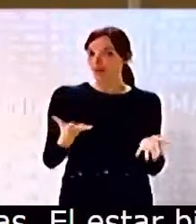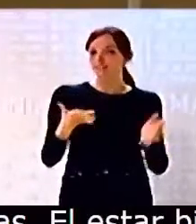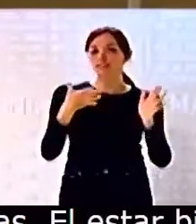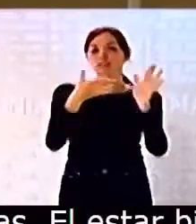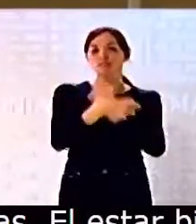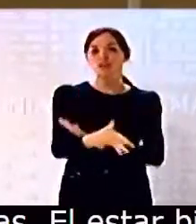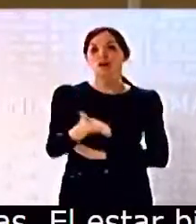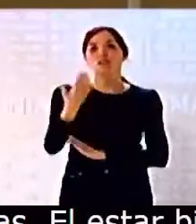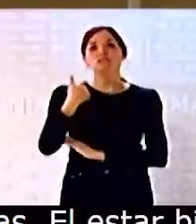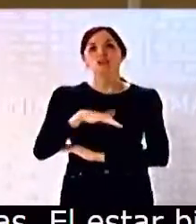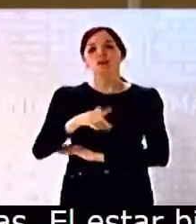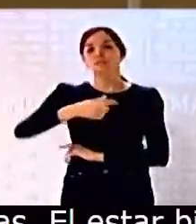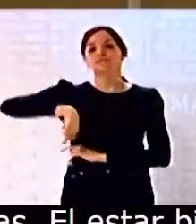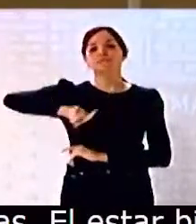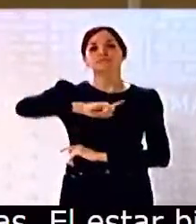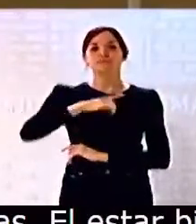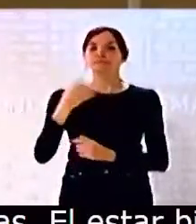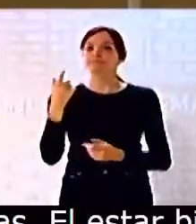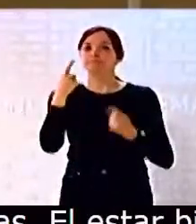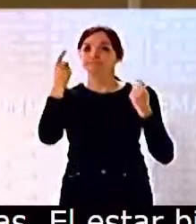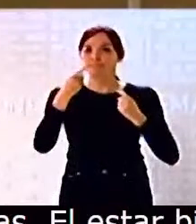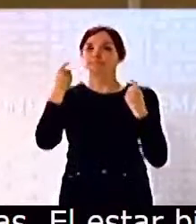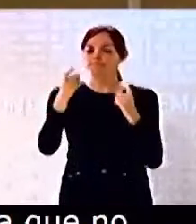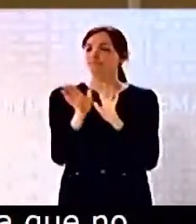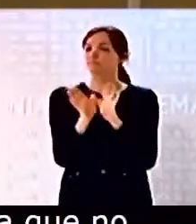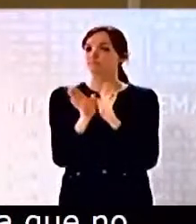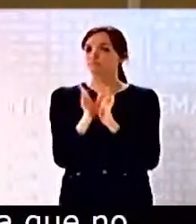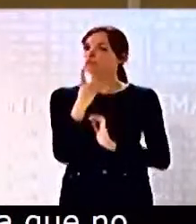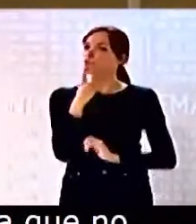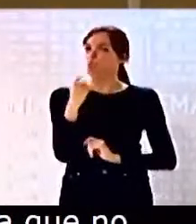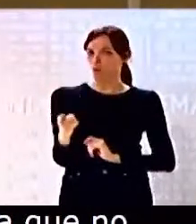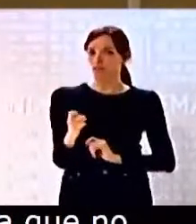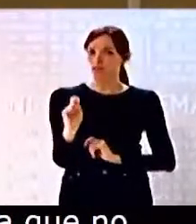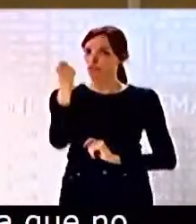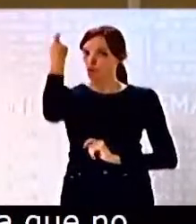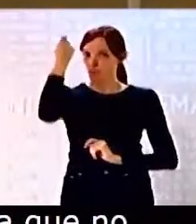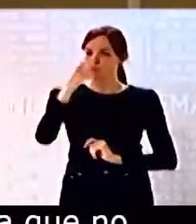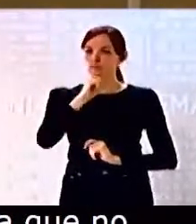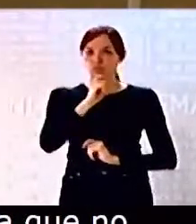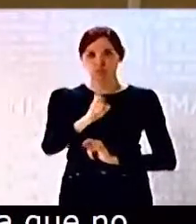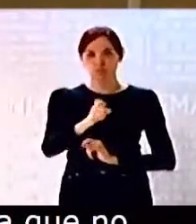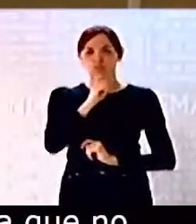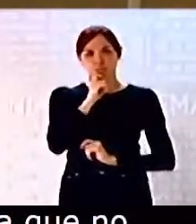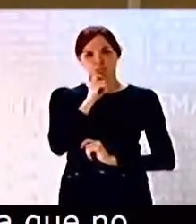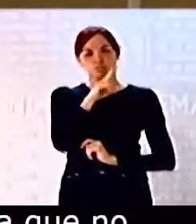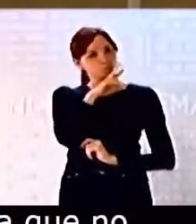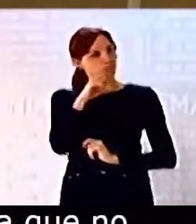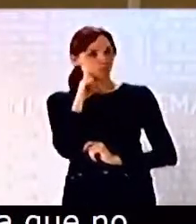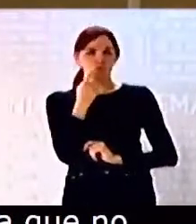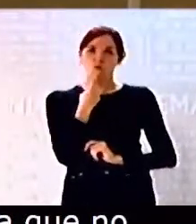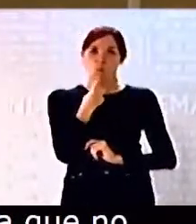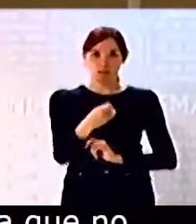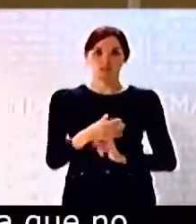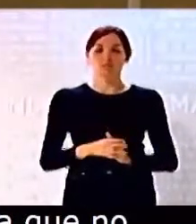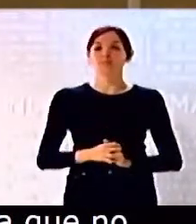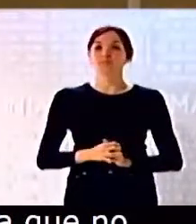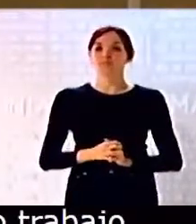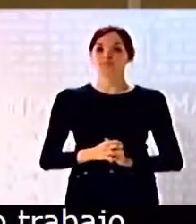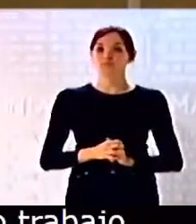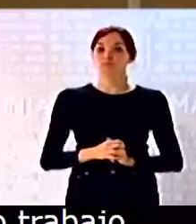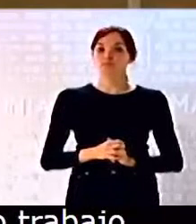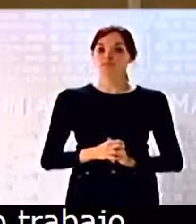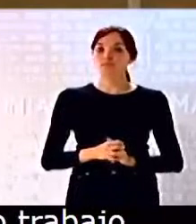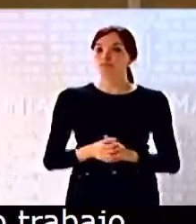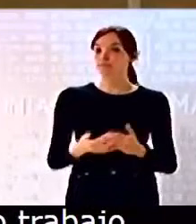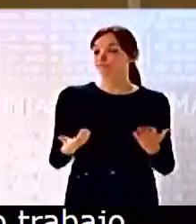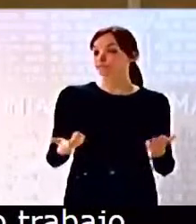significa que no tengamos que seguir esforzándonos. Esto cuesta mucho trabajo mantenerlo así, cuesta muchísimo trabajo y